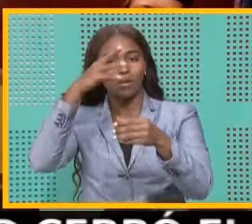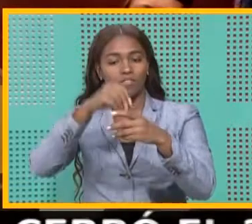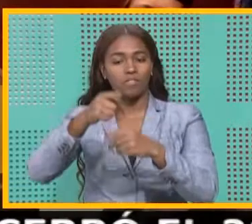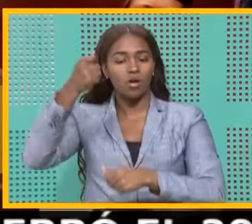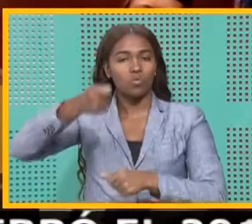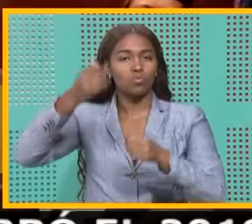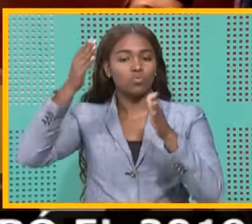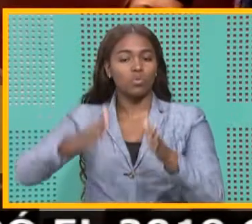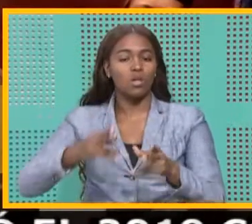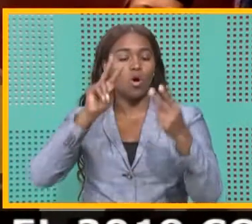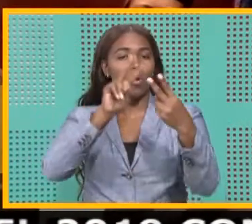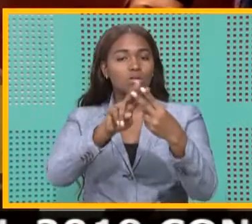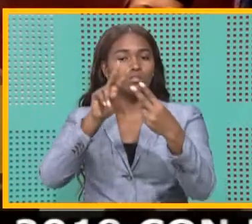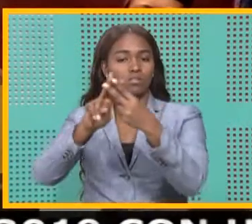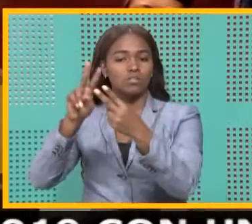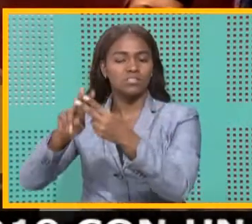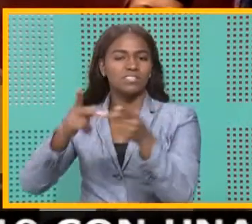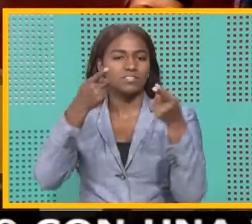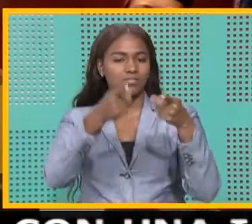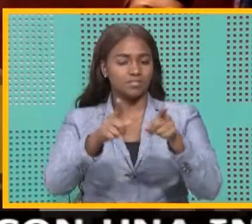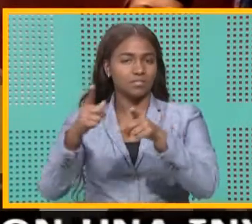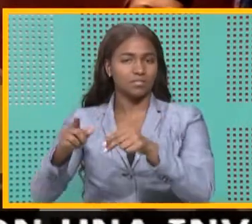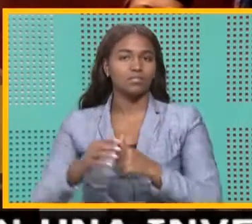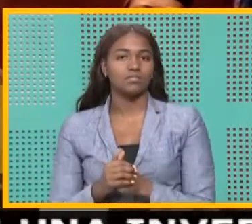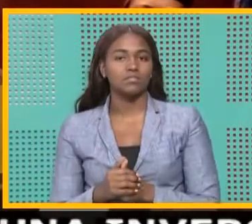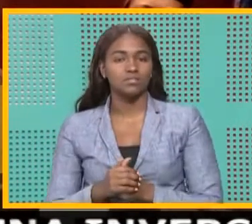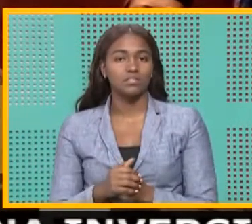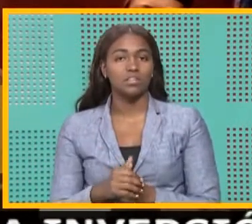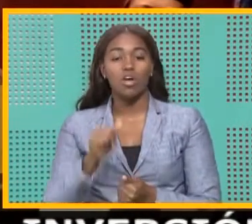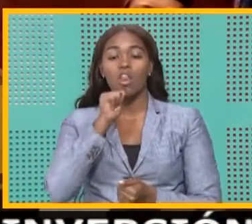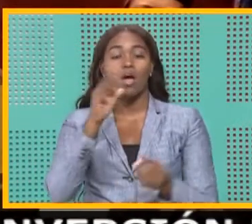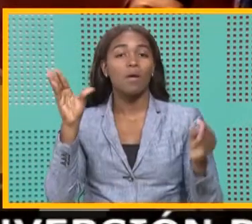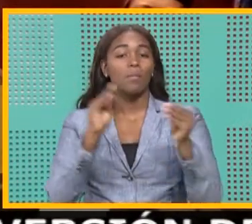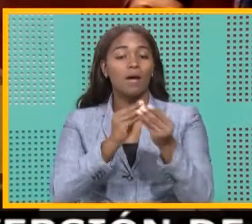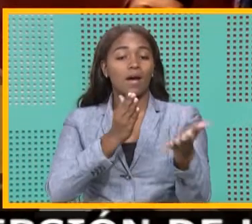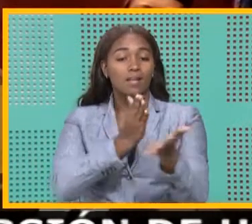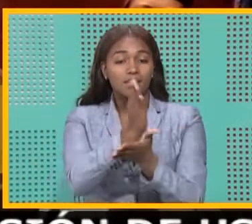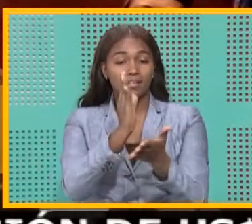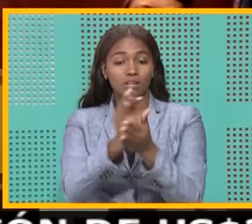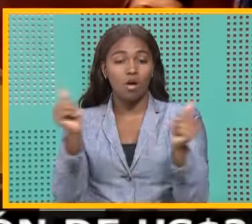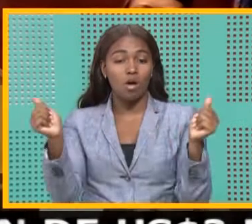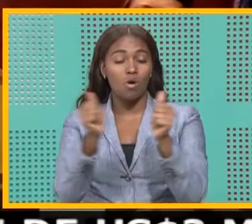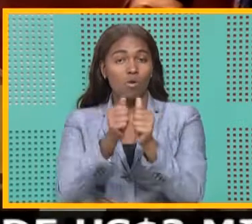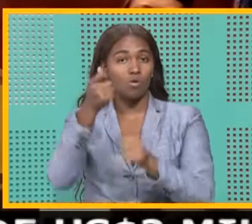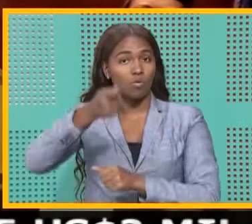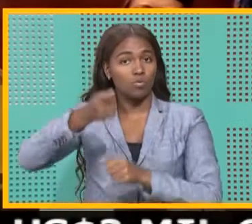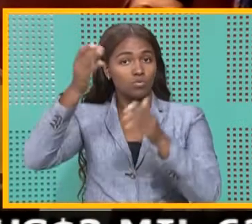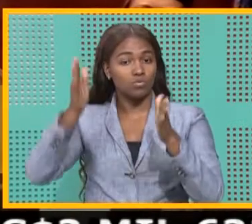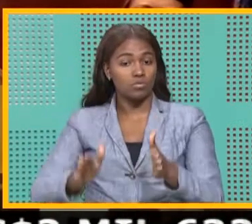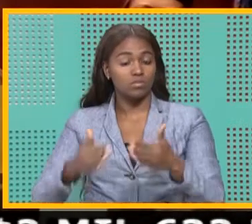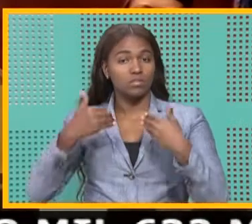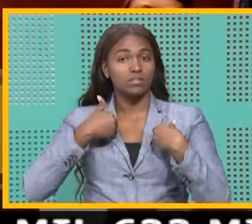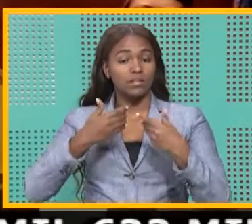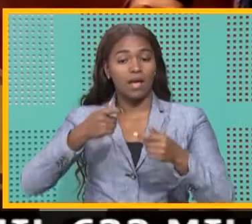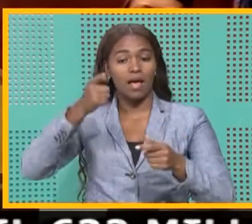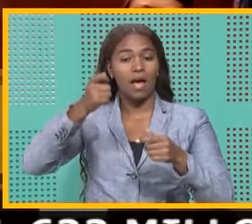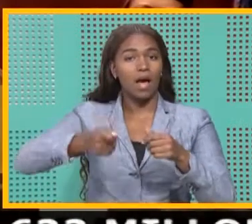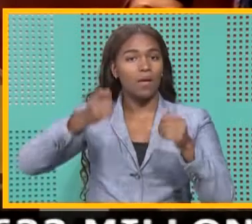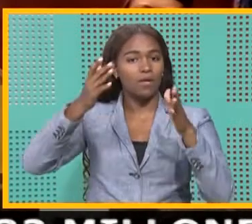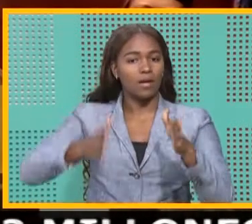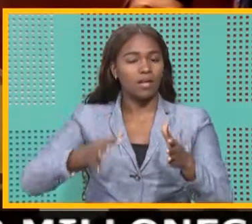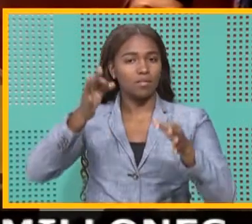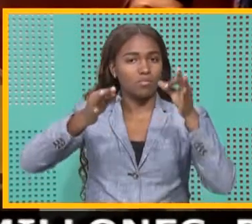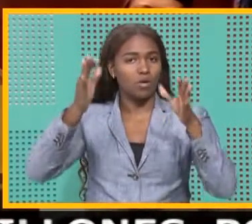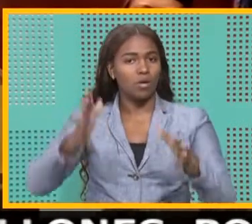conocen casos. No más acceso conjunto de jueces, abogados y fiscales a las salas de